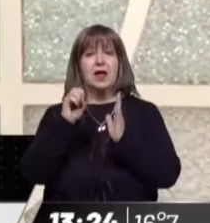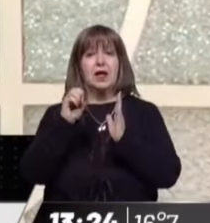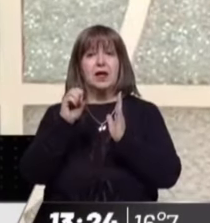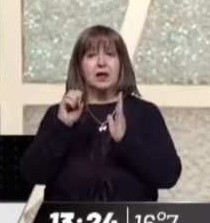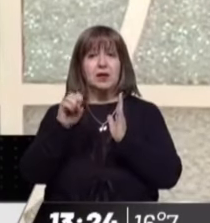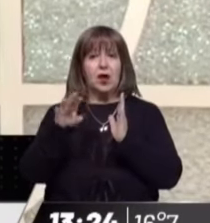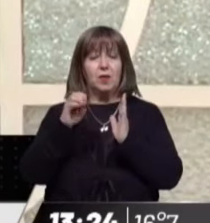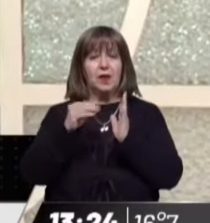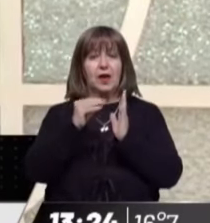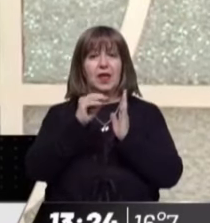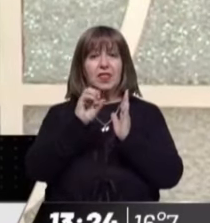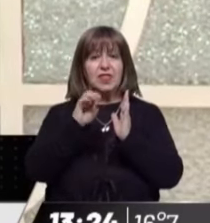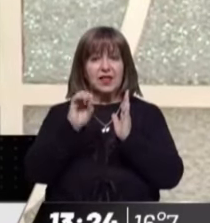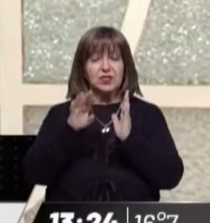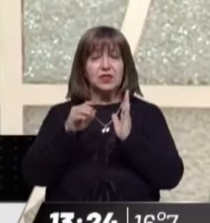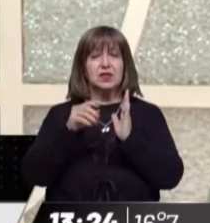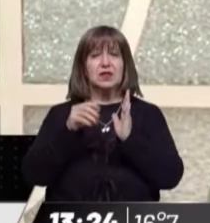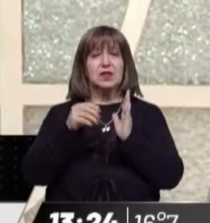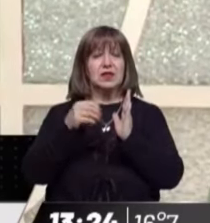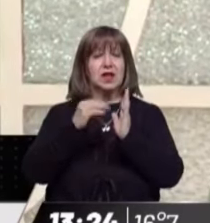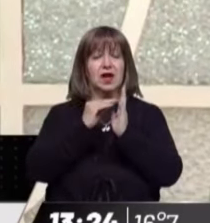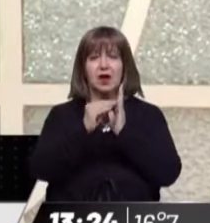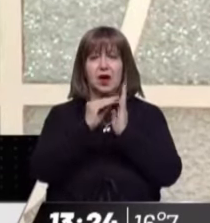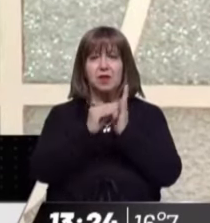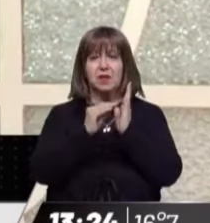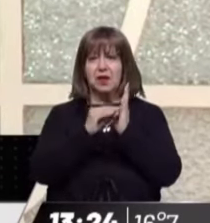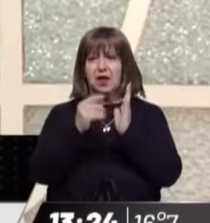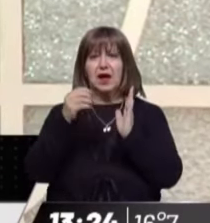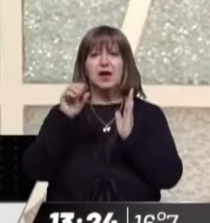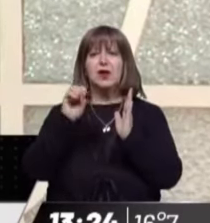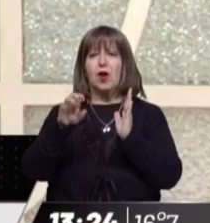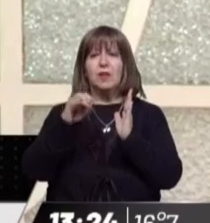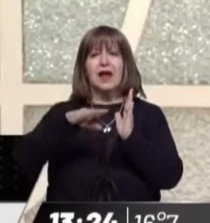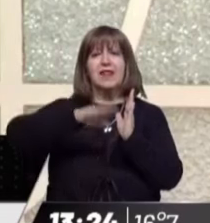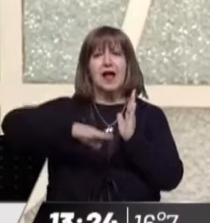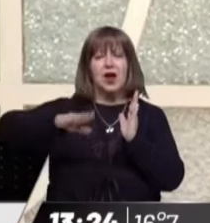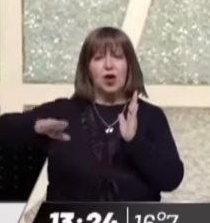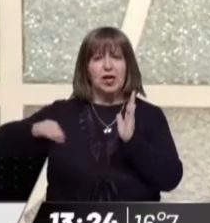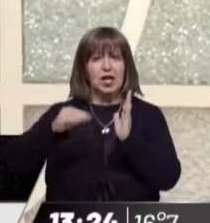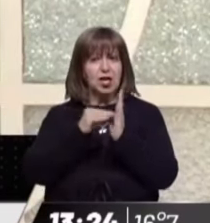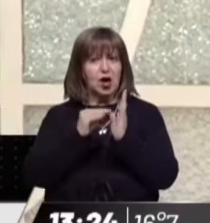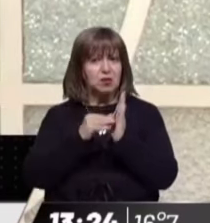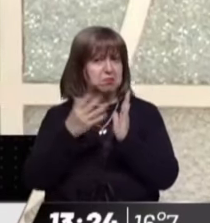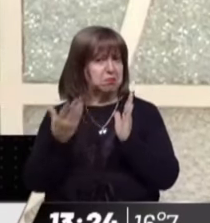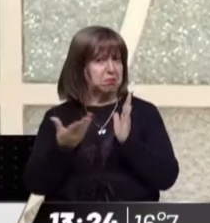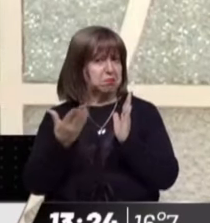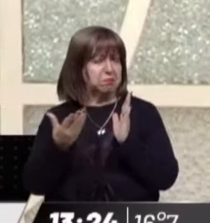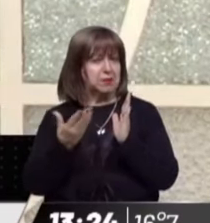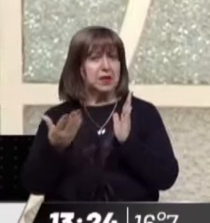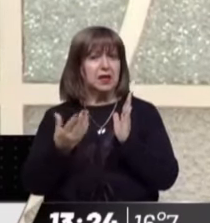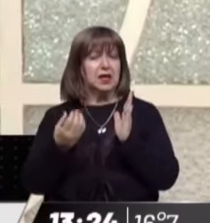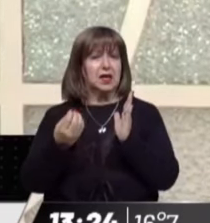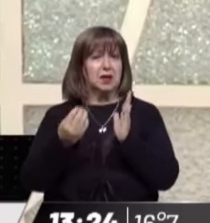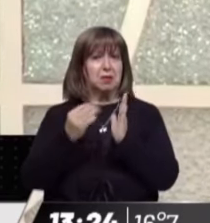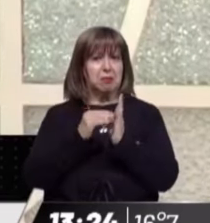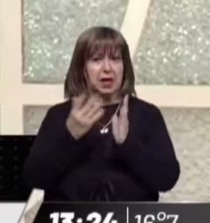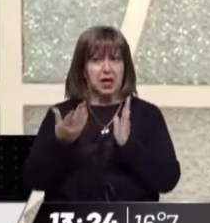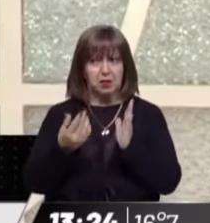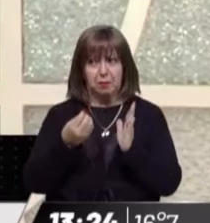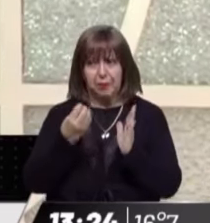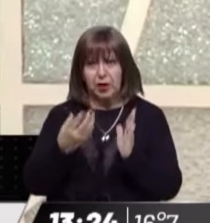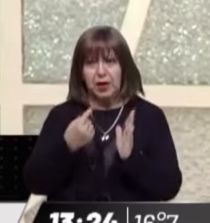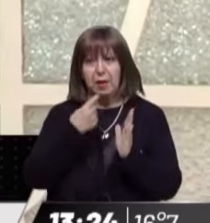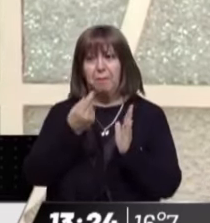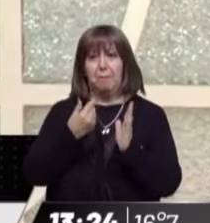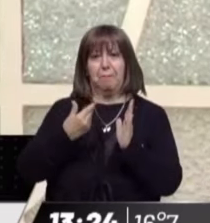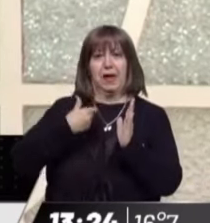una información sensible, que nosotros no tenemos problema, pero hay menores habría